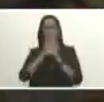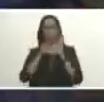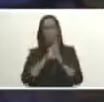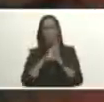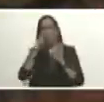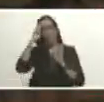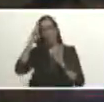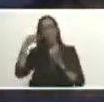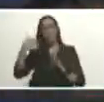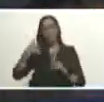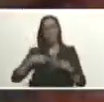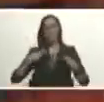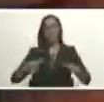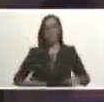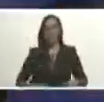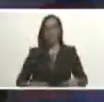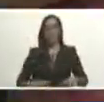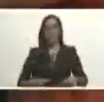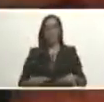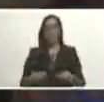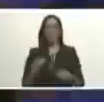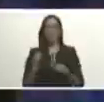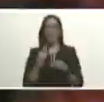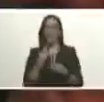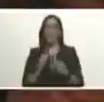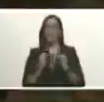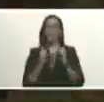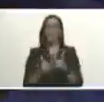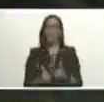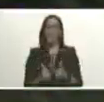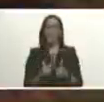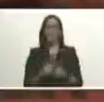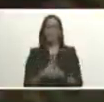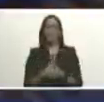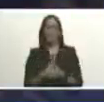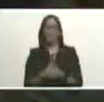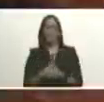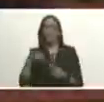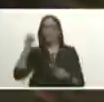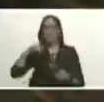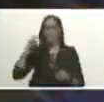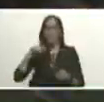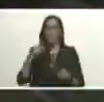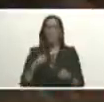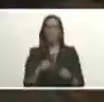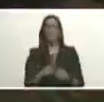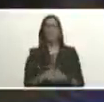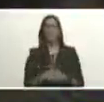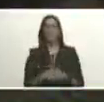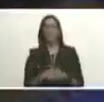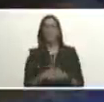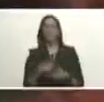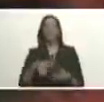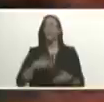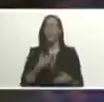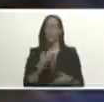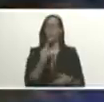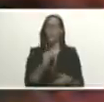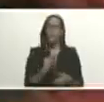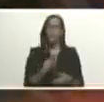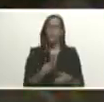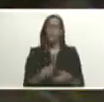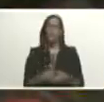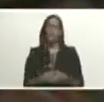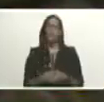los derechos humanos, obedeciendo al principio de oportunidad, necesidad, conveniencia, podemos decir